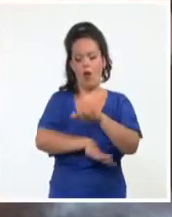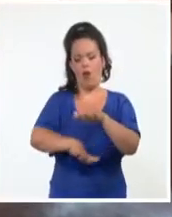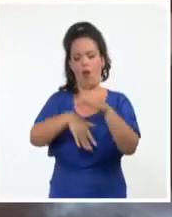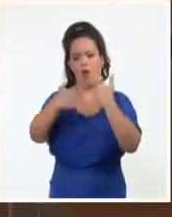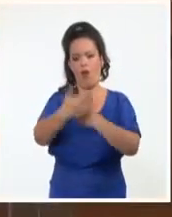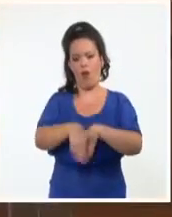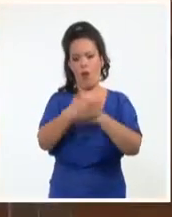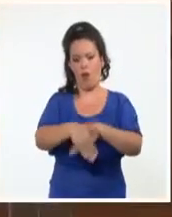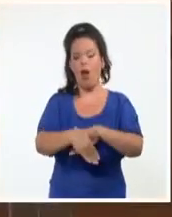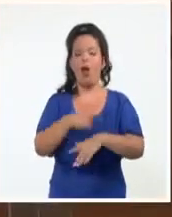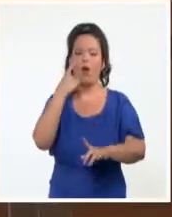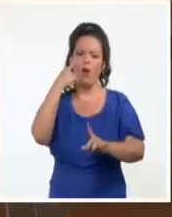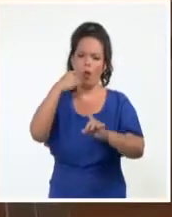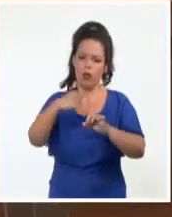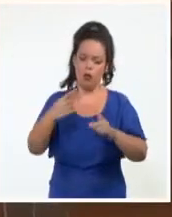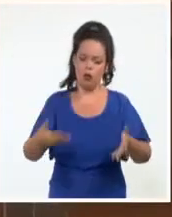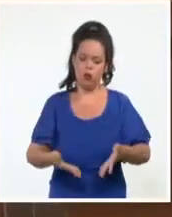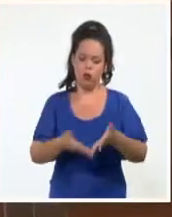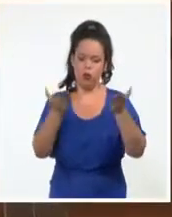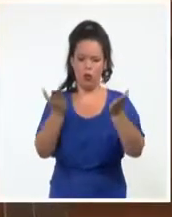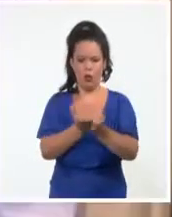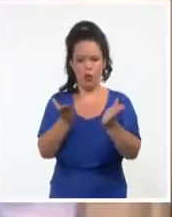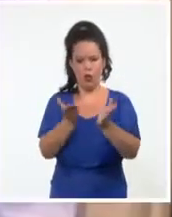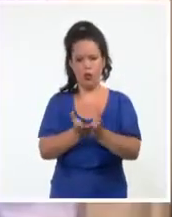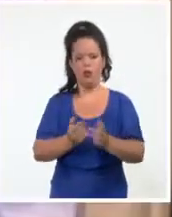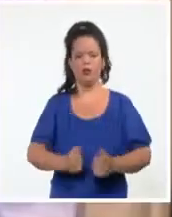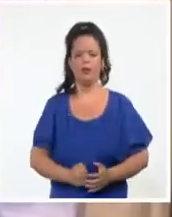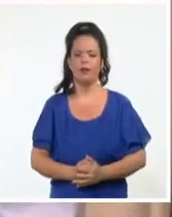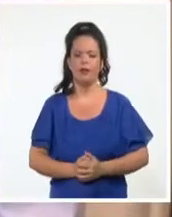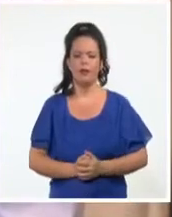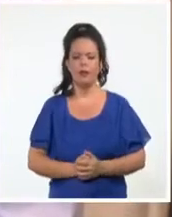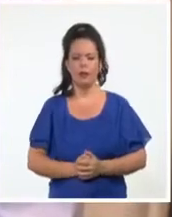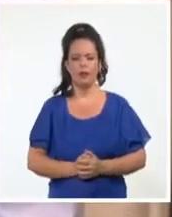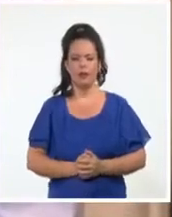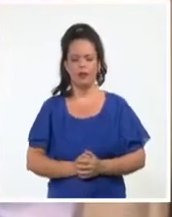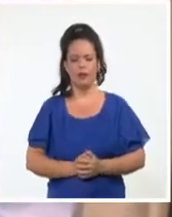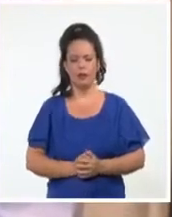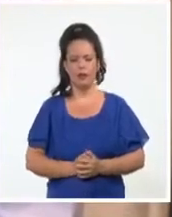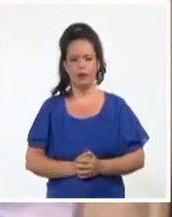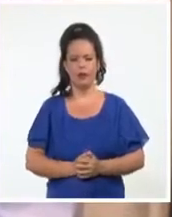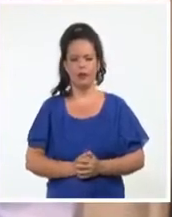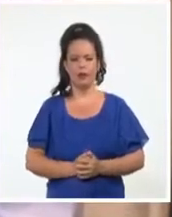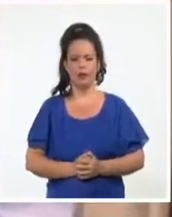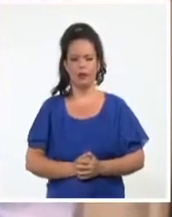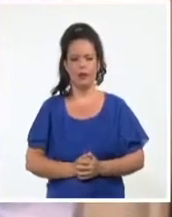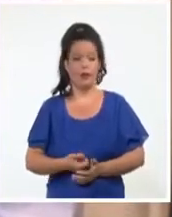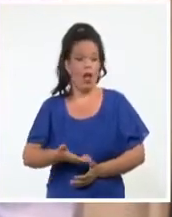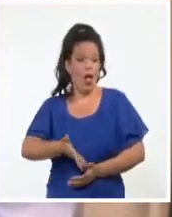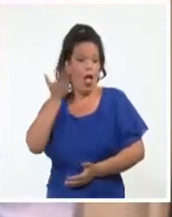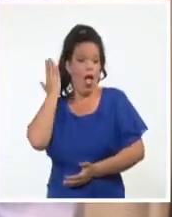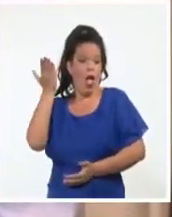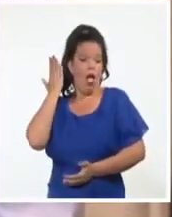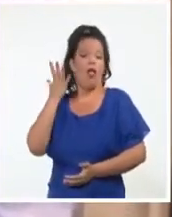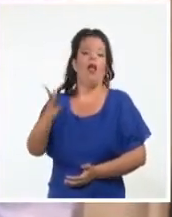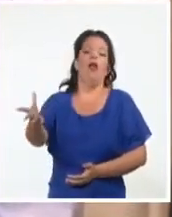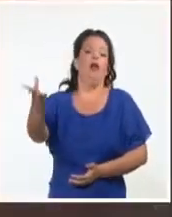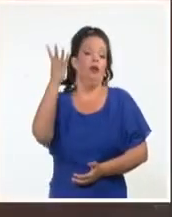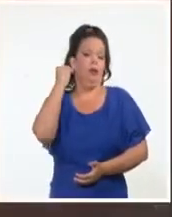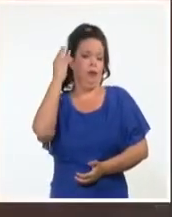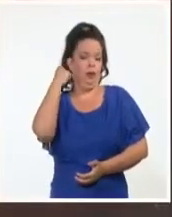educativa en el principal centro sociocultural de la comunidad. Ustedes hace tiempo que plantearon como una premisa con la que estamos de